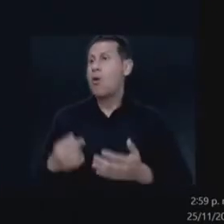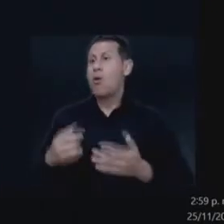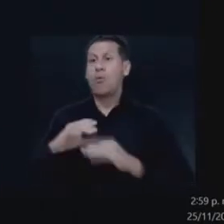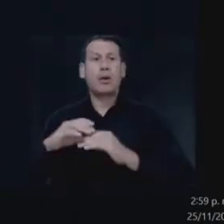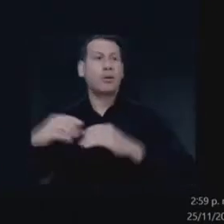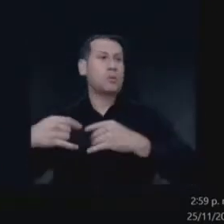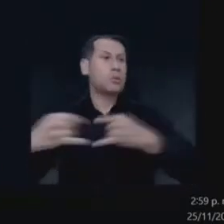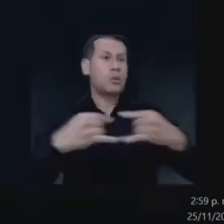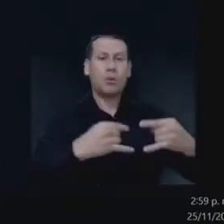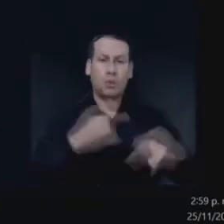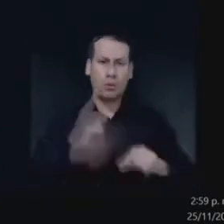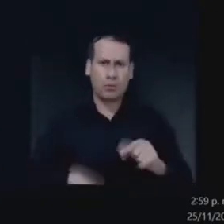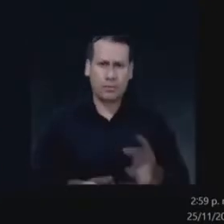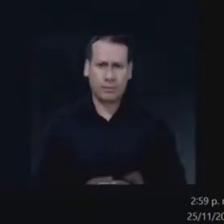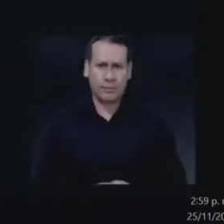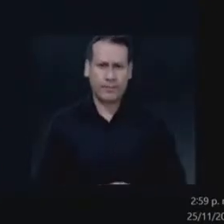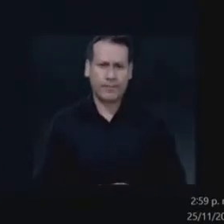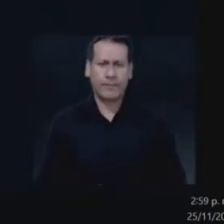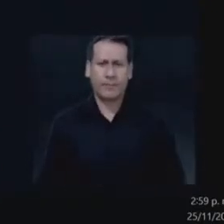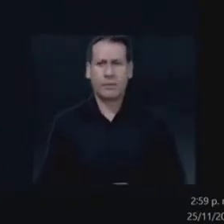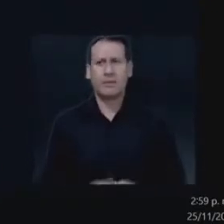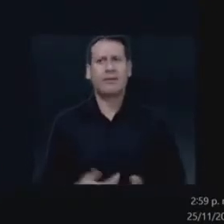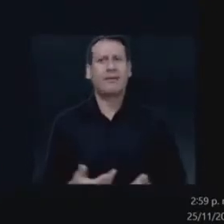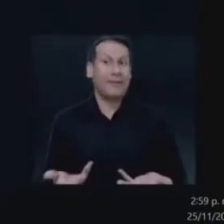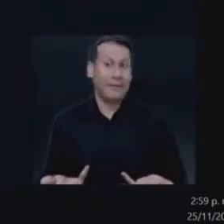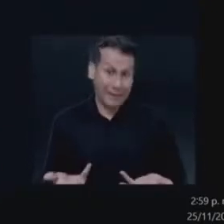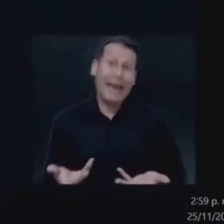podrían interferir en el caso del espectro.